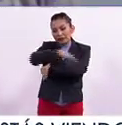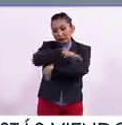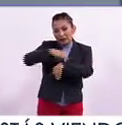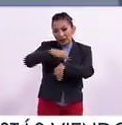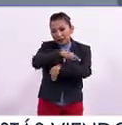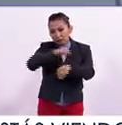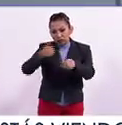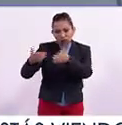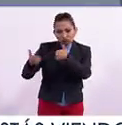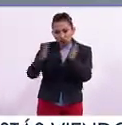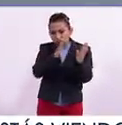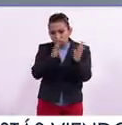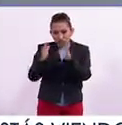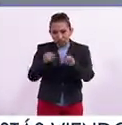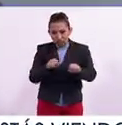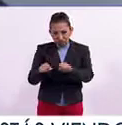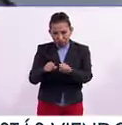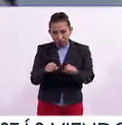más